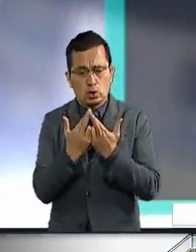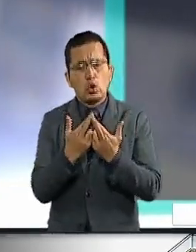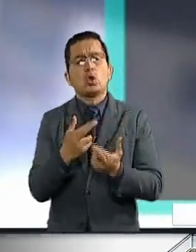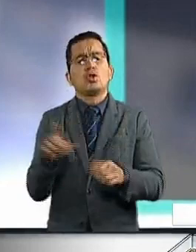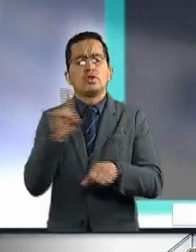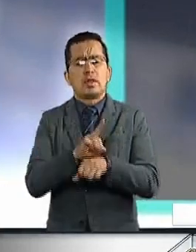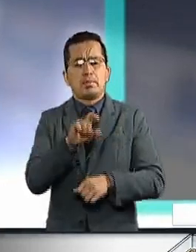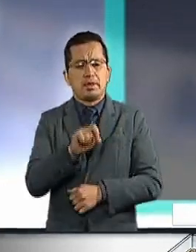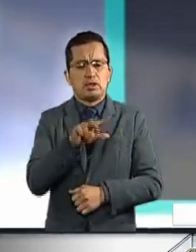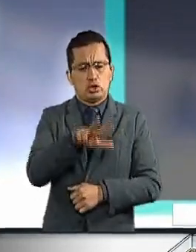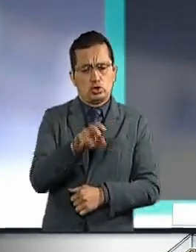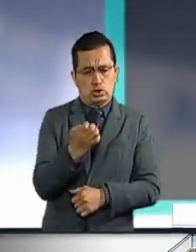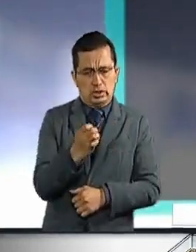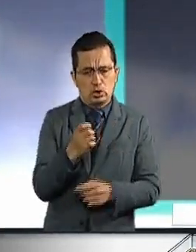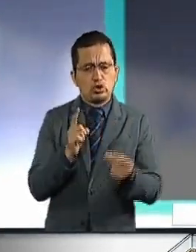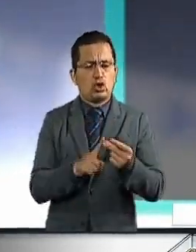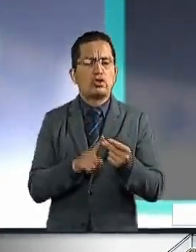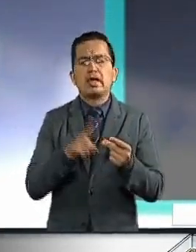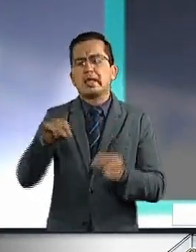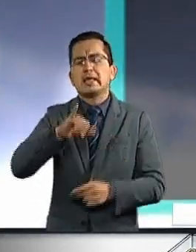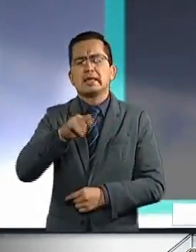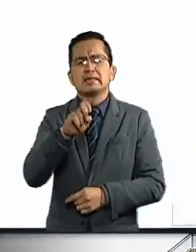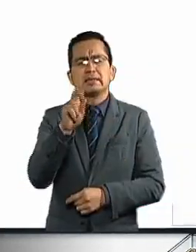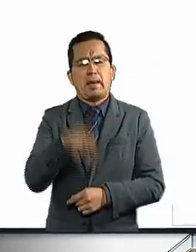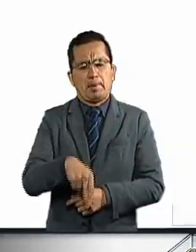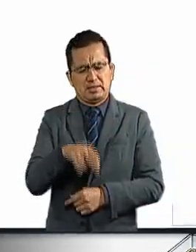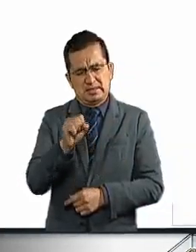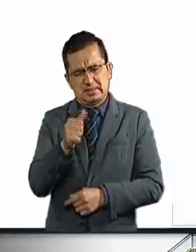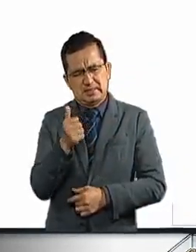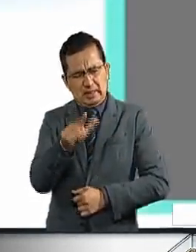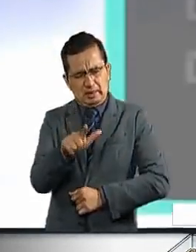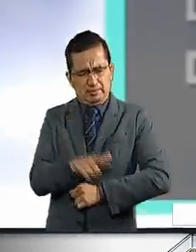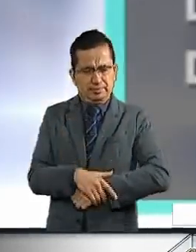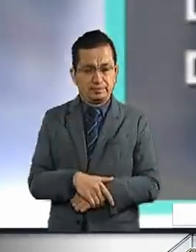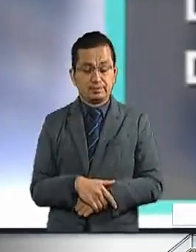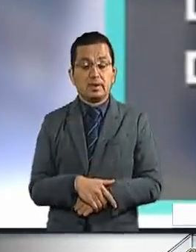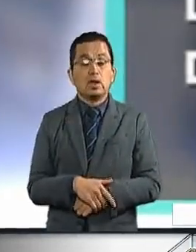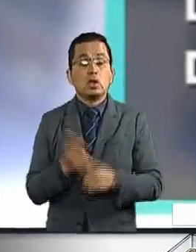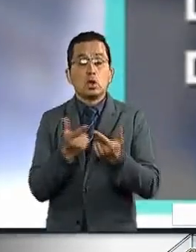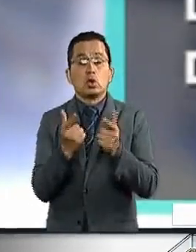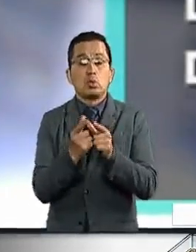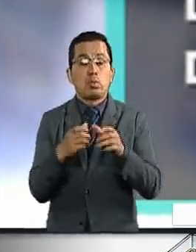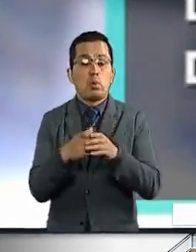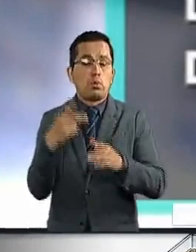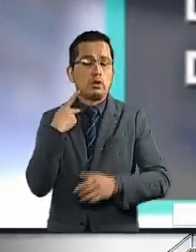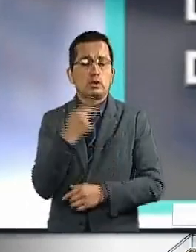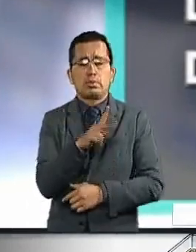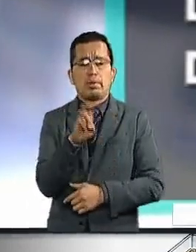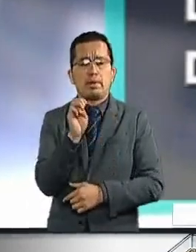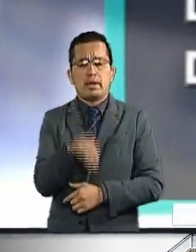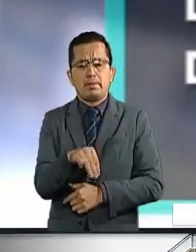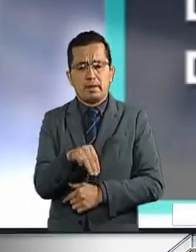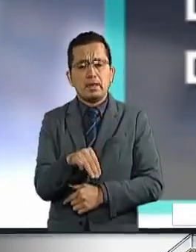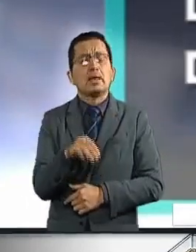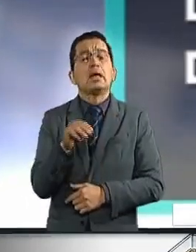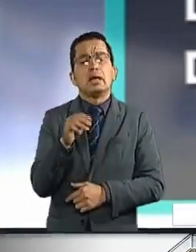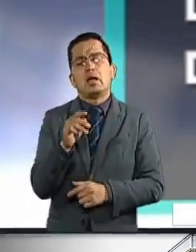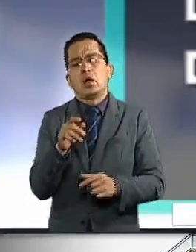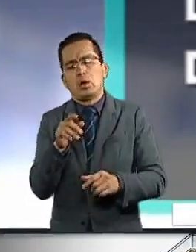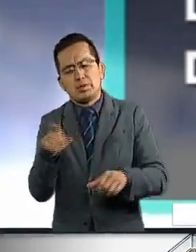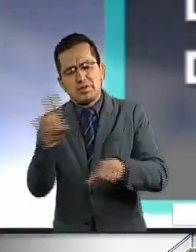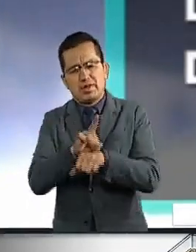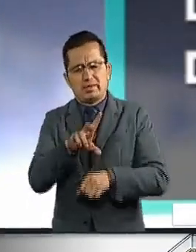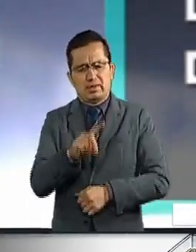enero y será en Ixtapan de la Sal la del partido verde será el 31 de enero también y va a ser También